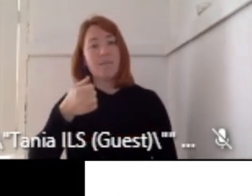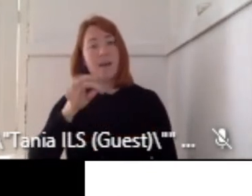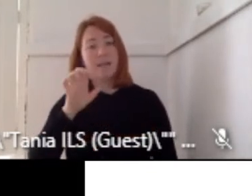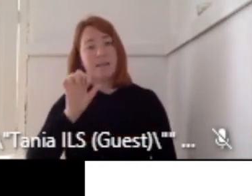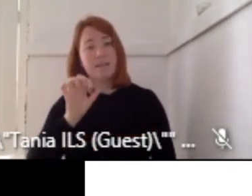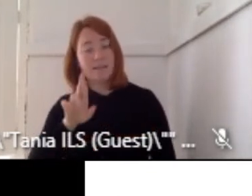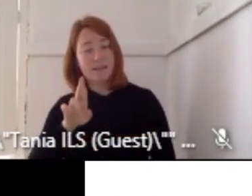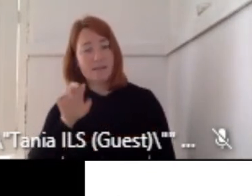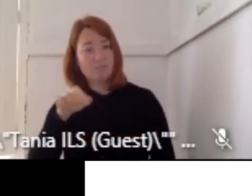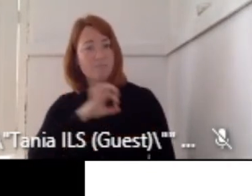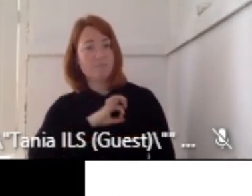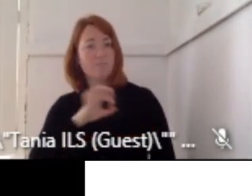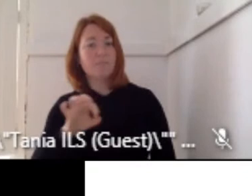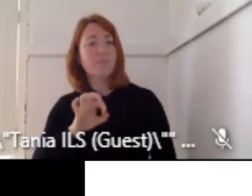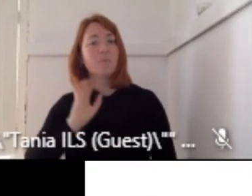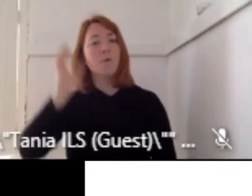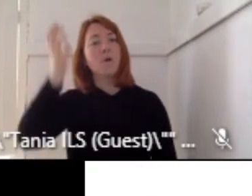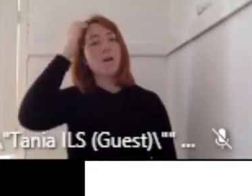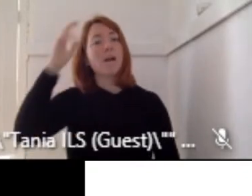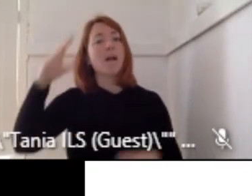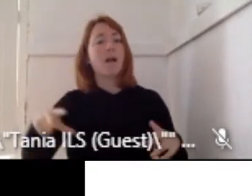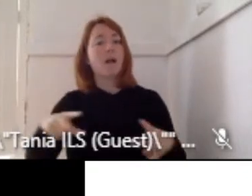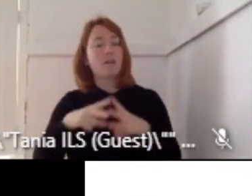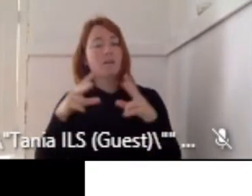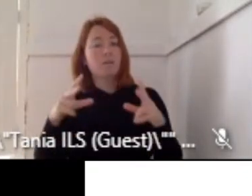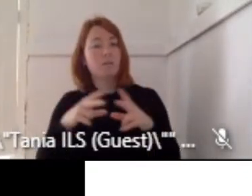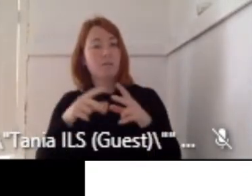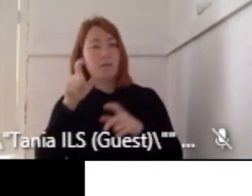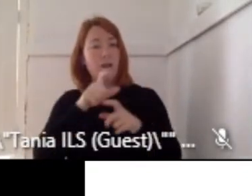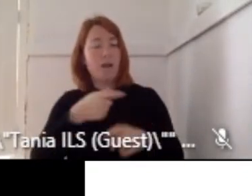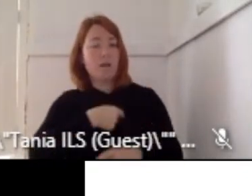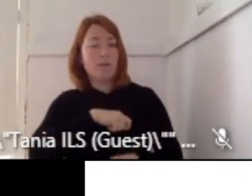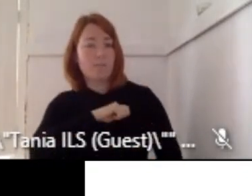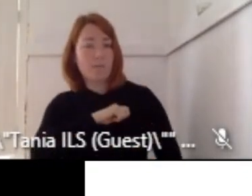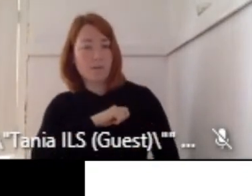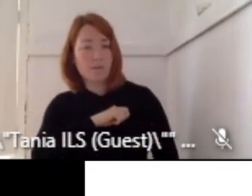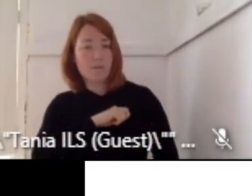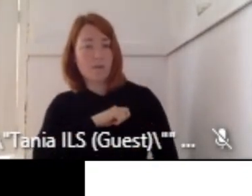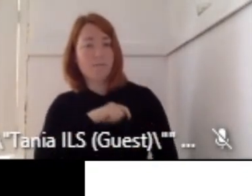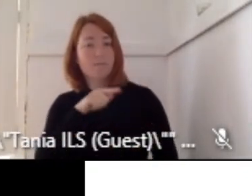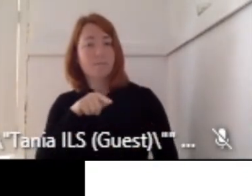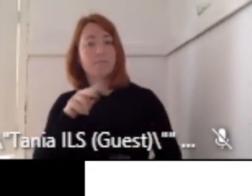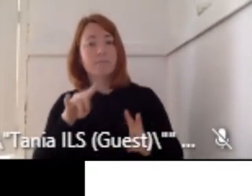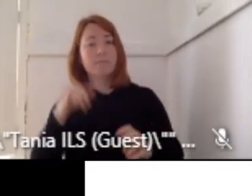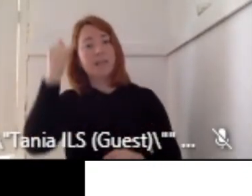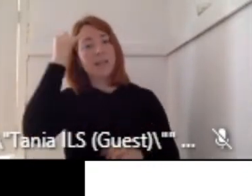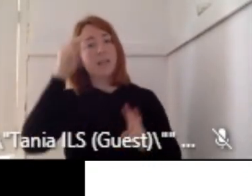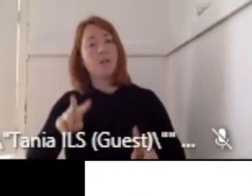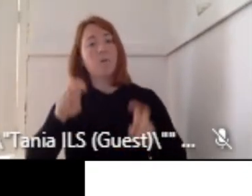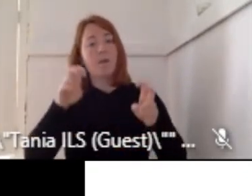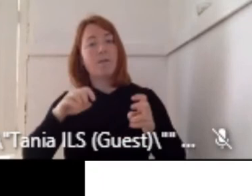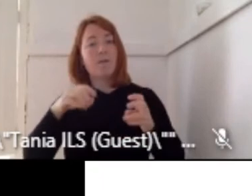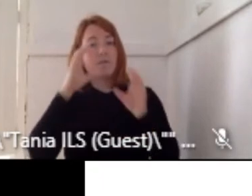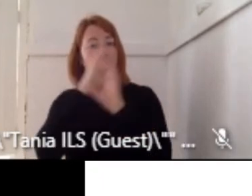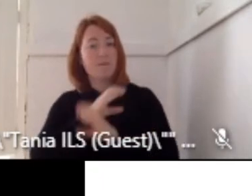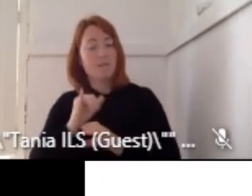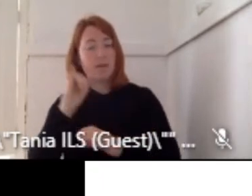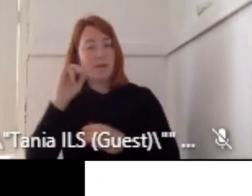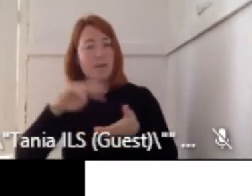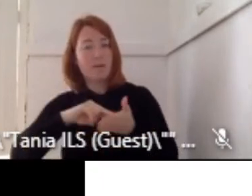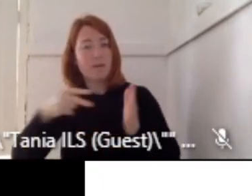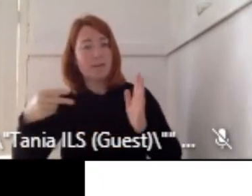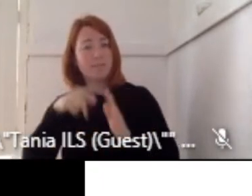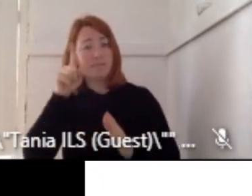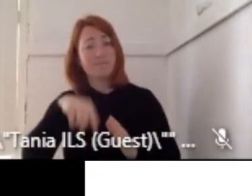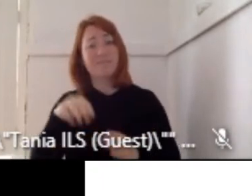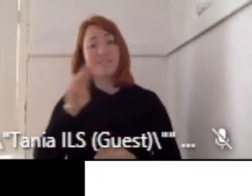Sociedad Española de Física a la Innovación y Tecnología, y que es una de las mujeres que aparece en la página web